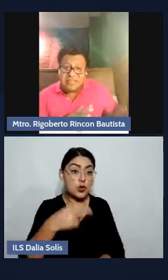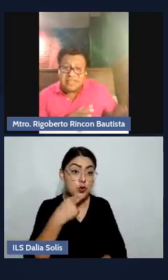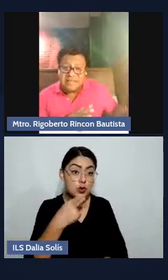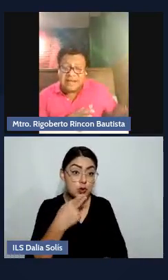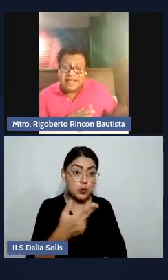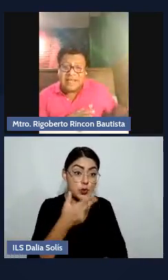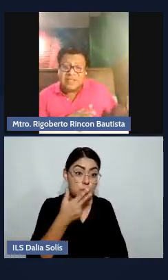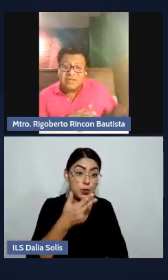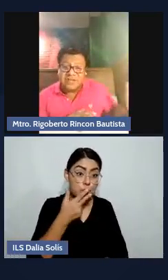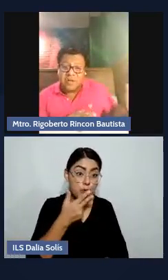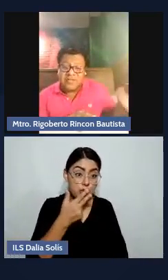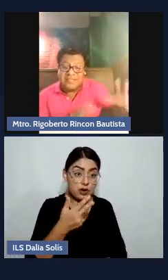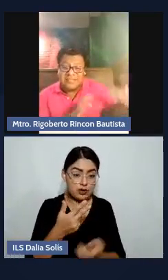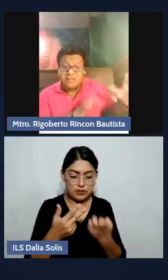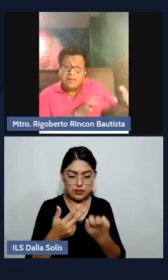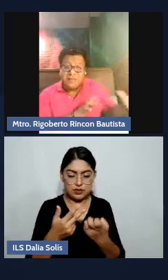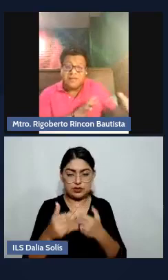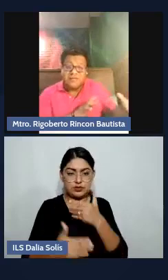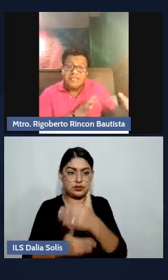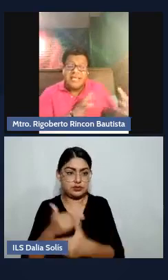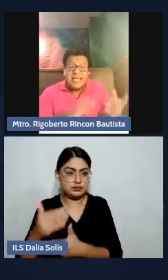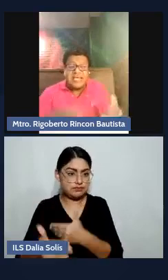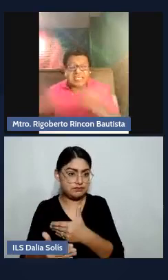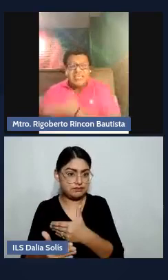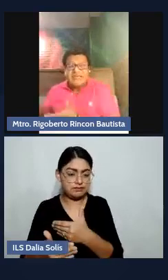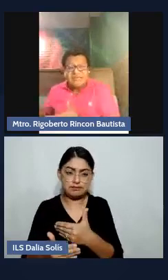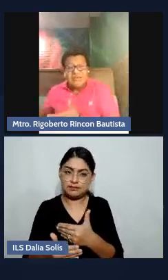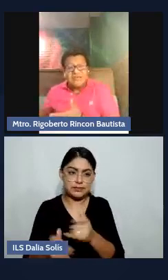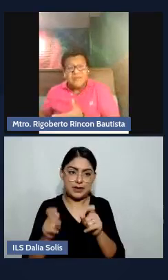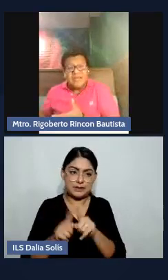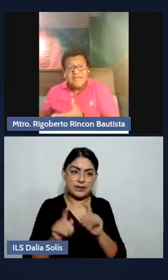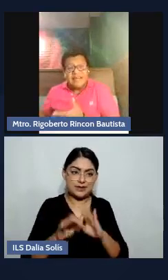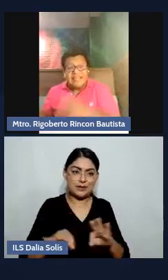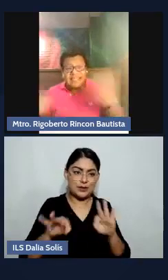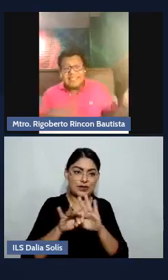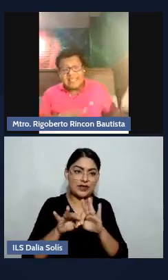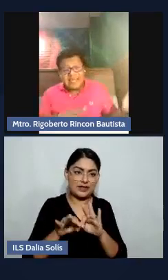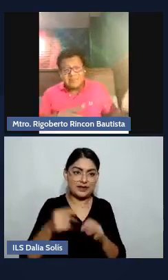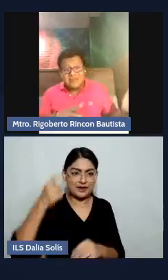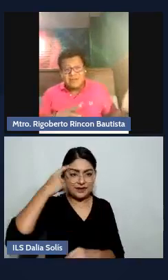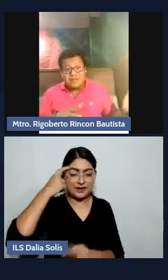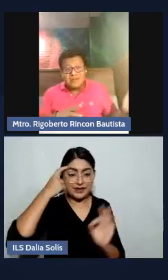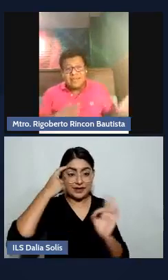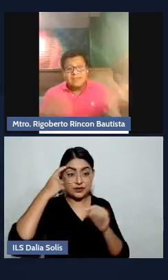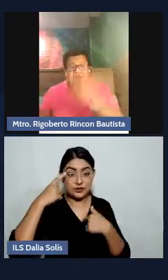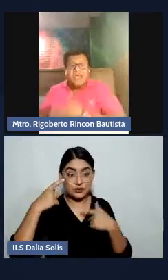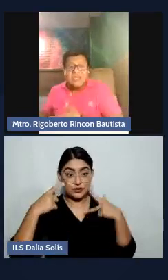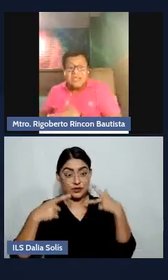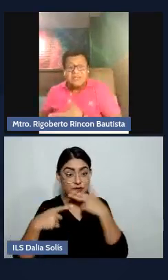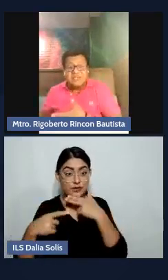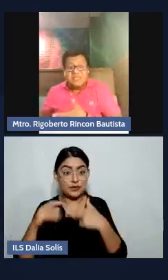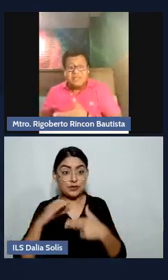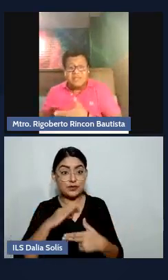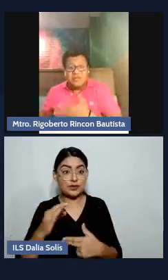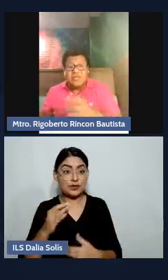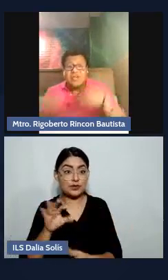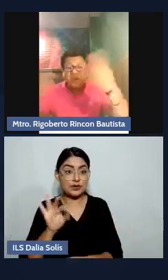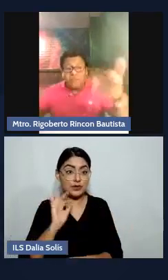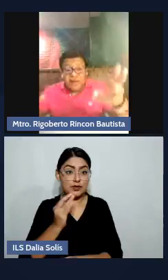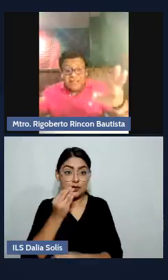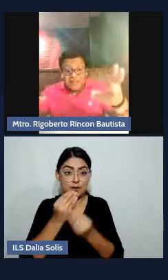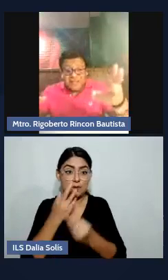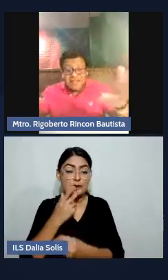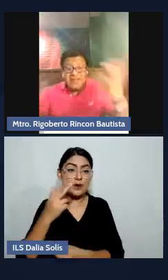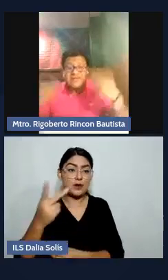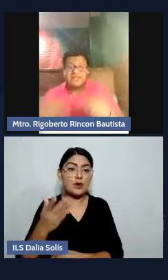las consecuencias que pueden producir, sino también nos van a hablar de que si dejamos de consumir esto, tenemos que sustituirlo por estos hábitos